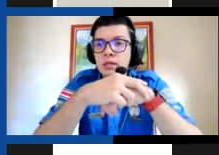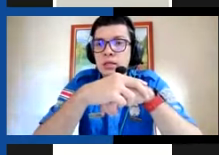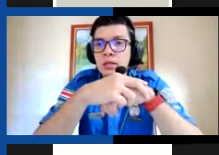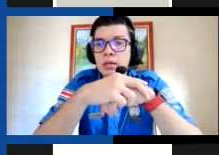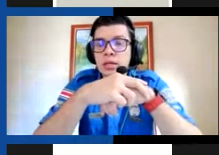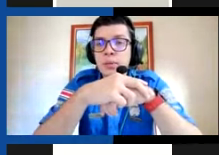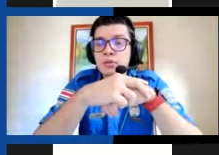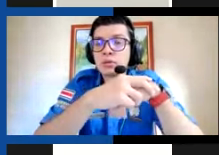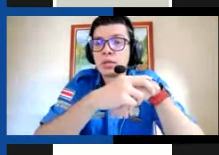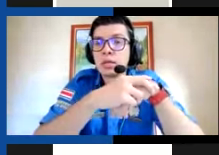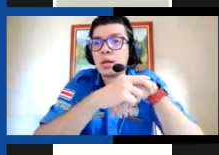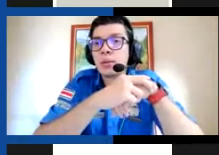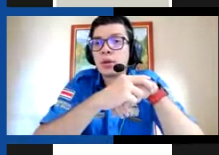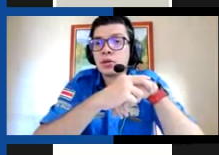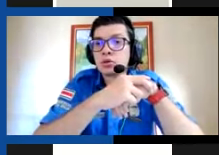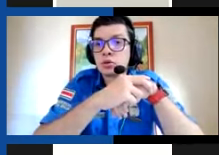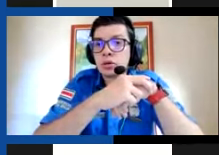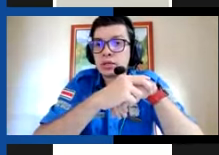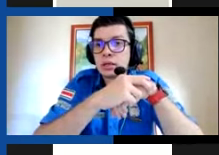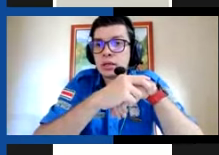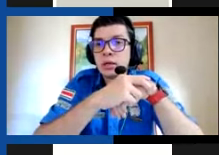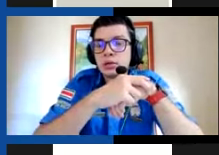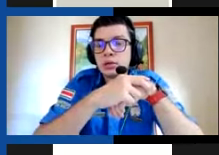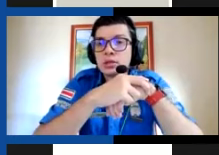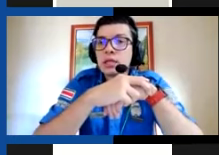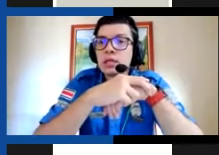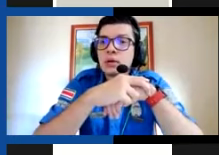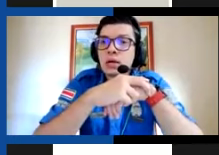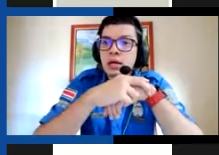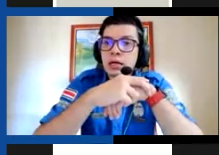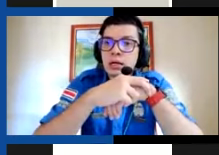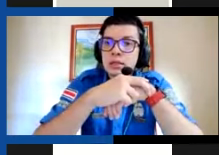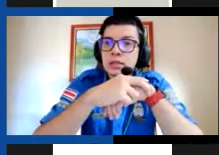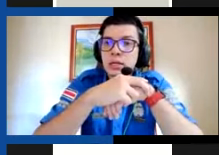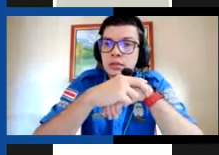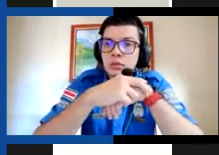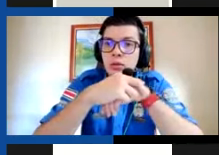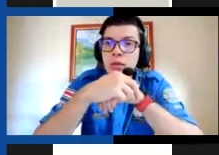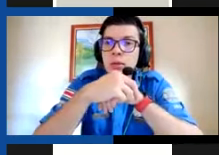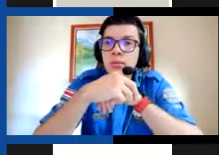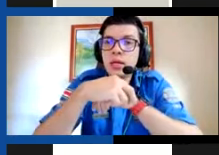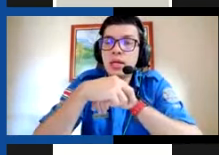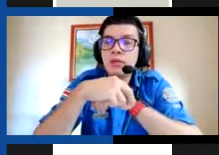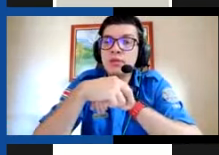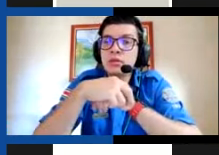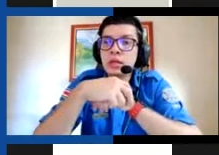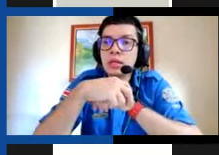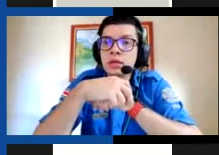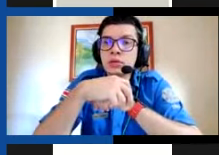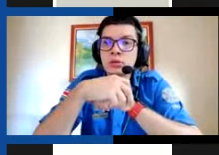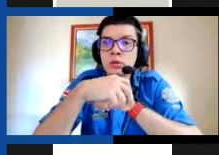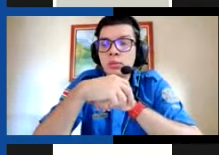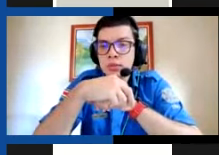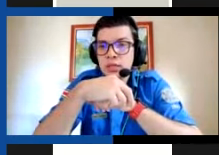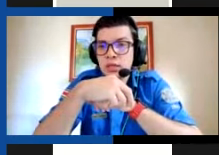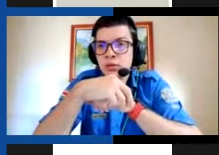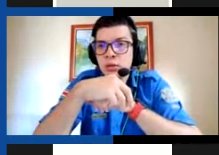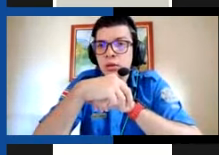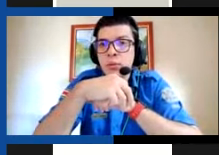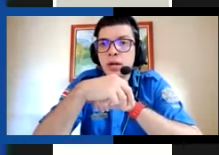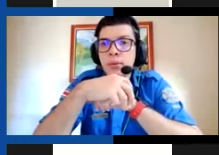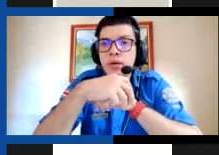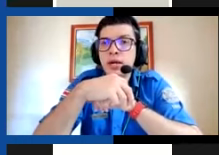estructurales y entrepisos de al menos 2 horas. Entonces, ¿qué lleva a hacer esto? Que más bien el edificio tiene que ser construido y